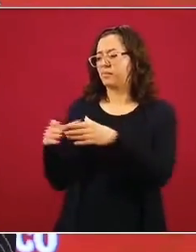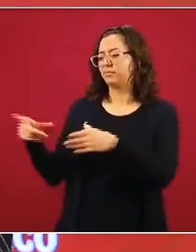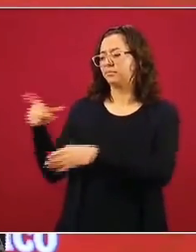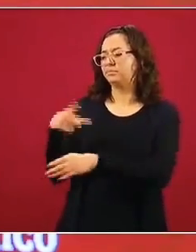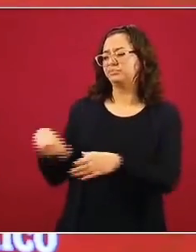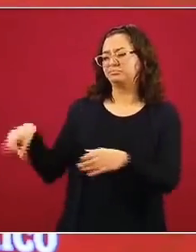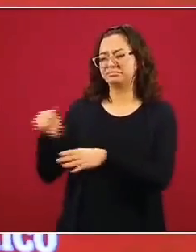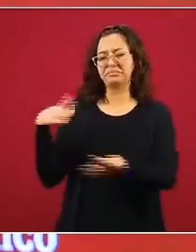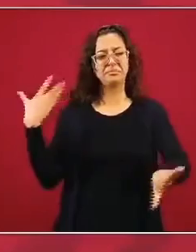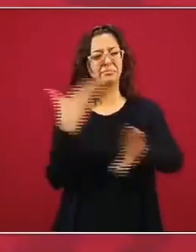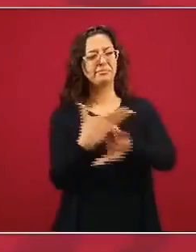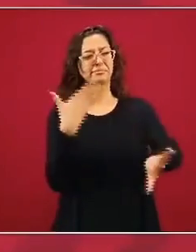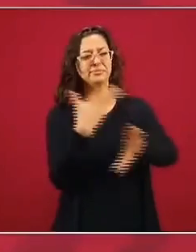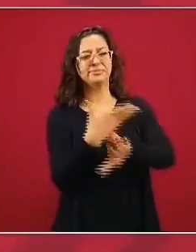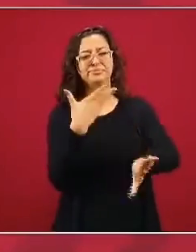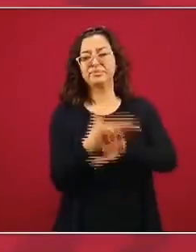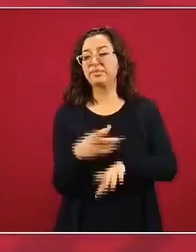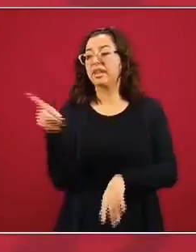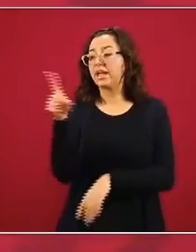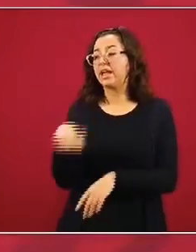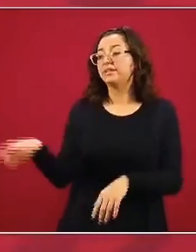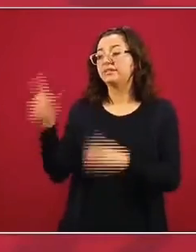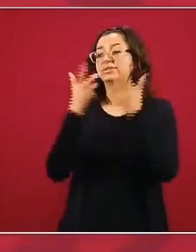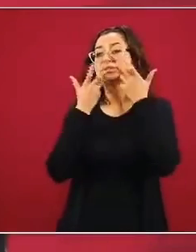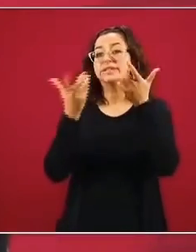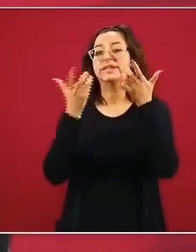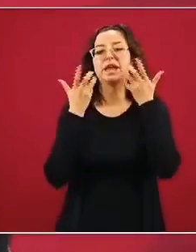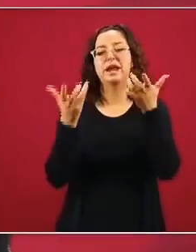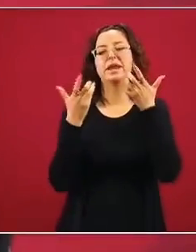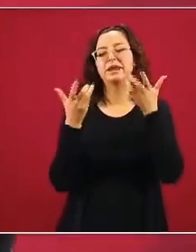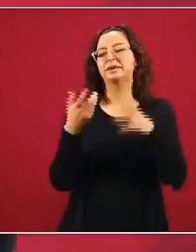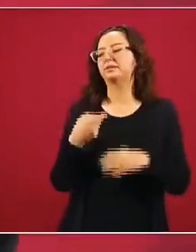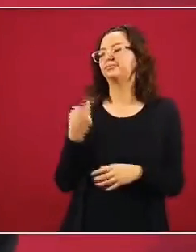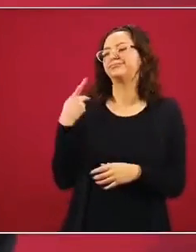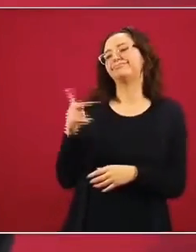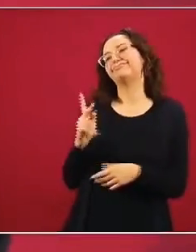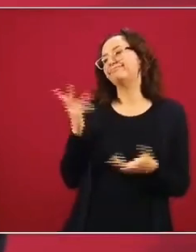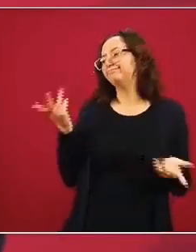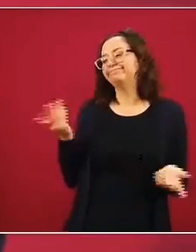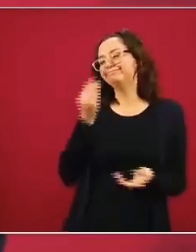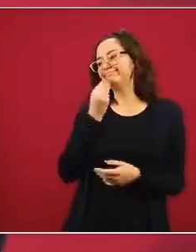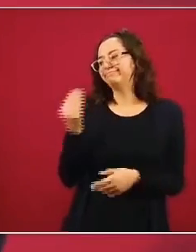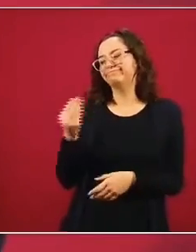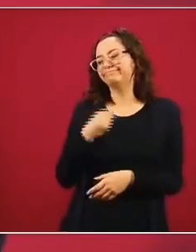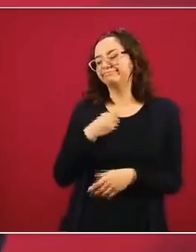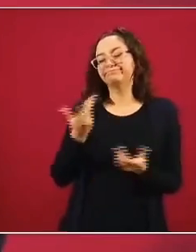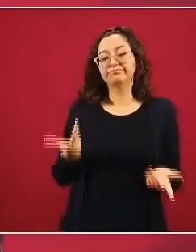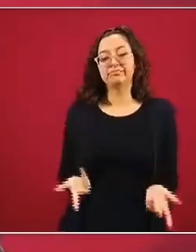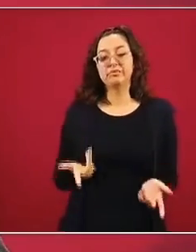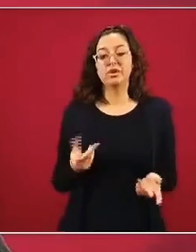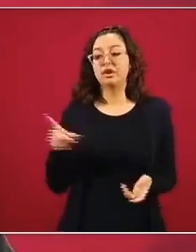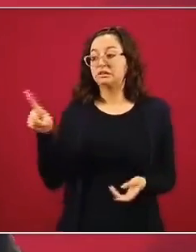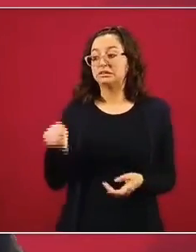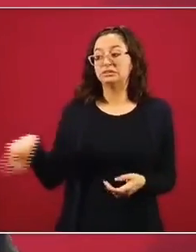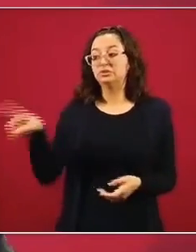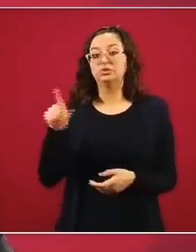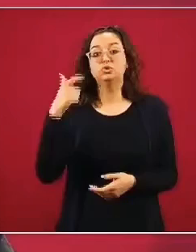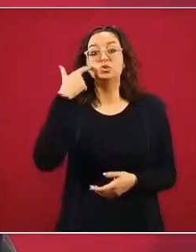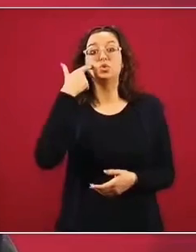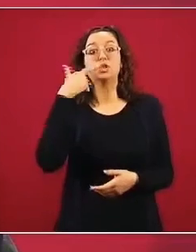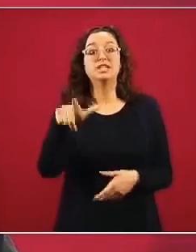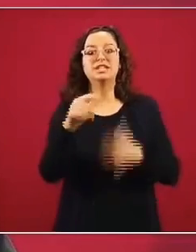Nada más que se van a quedar con las ganas de que no informemos, que ya